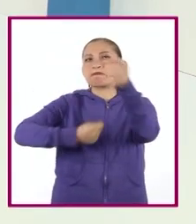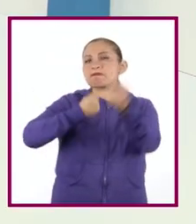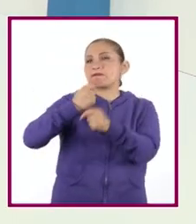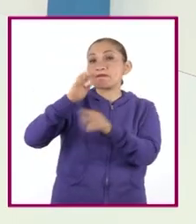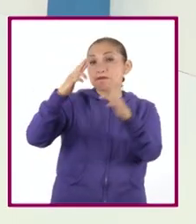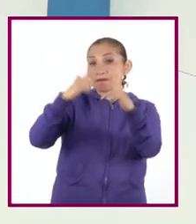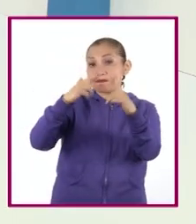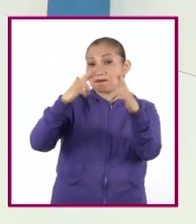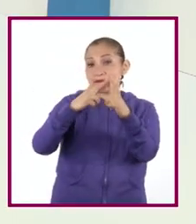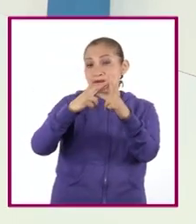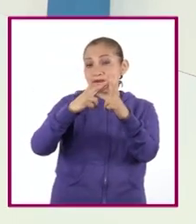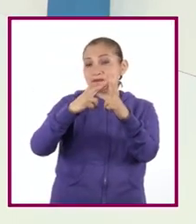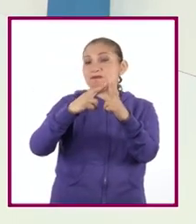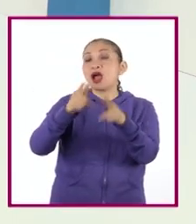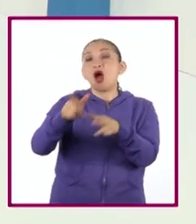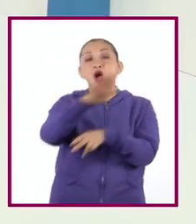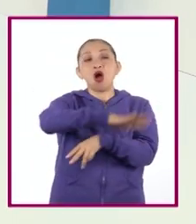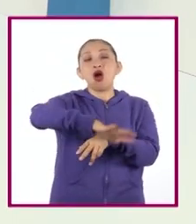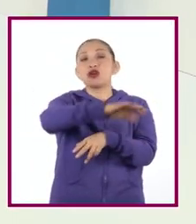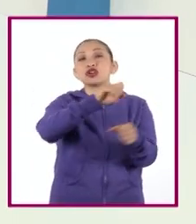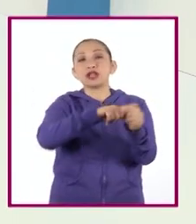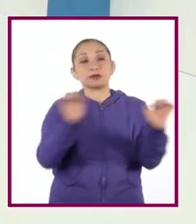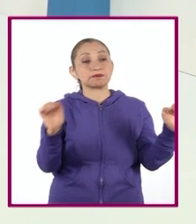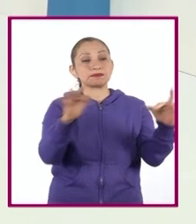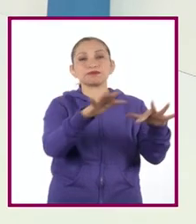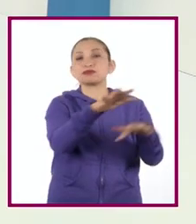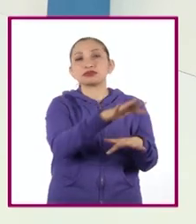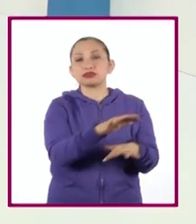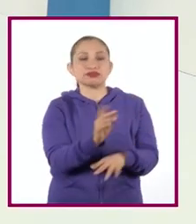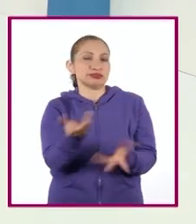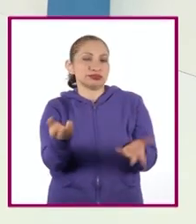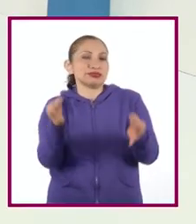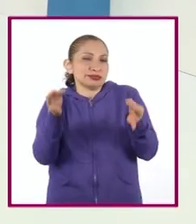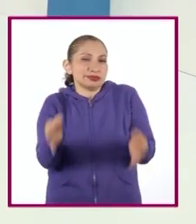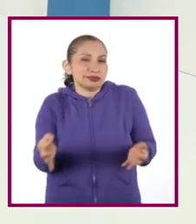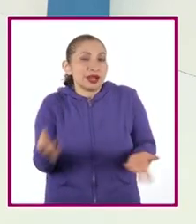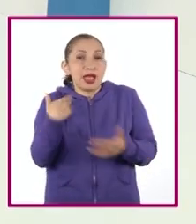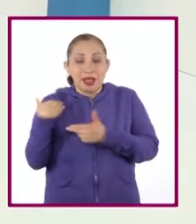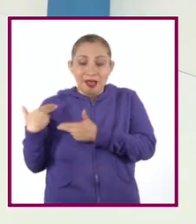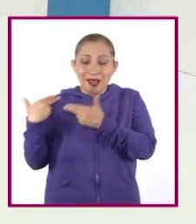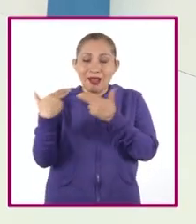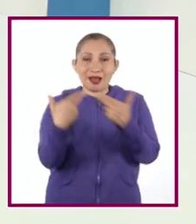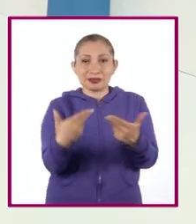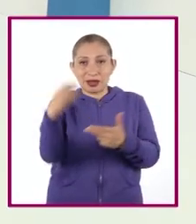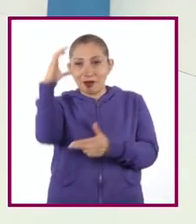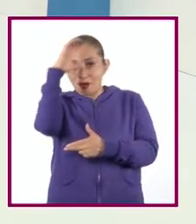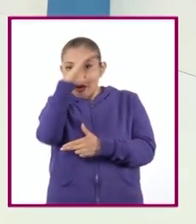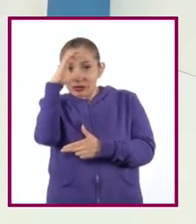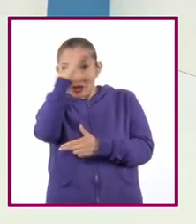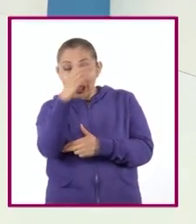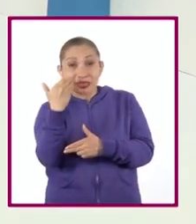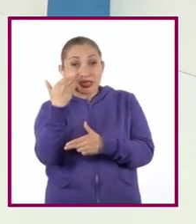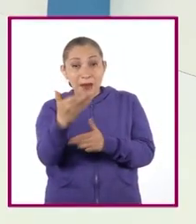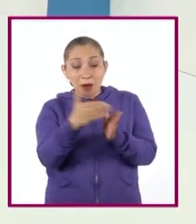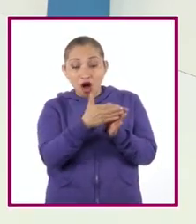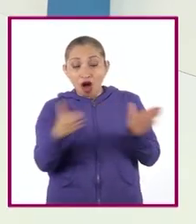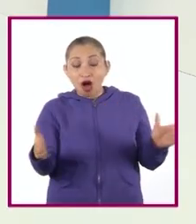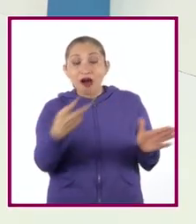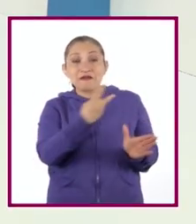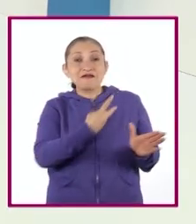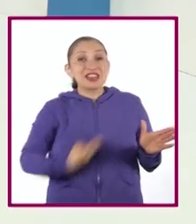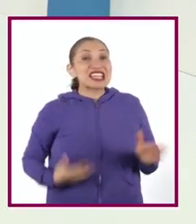carácter religioso y social. Es evidente que la herencia cultural del periodo